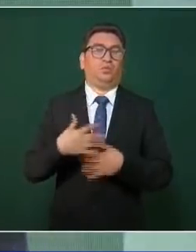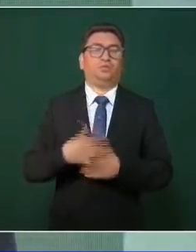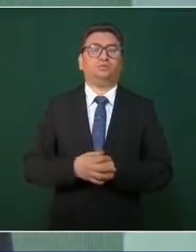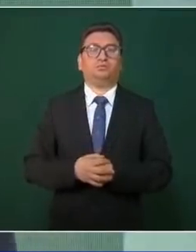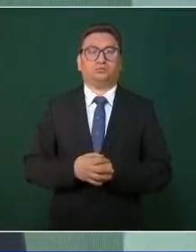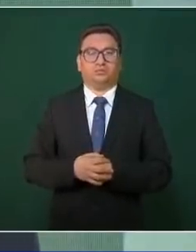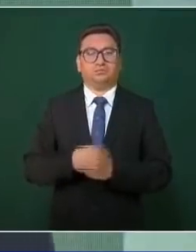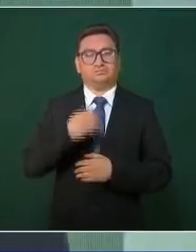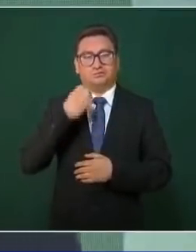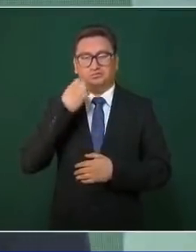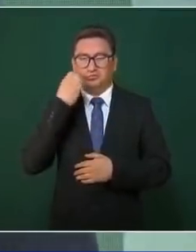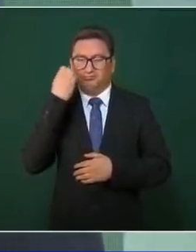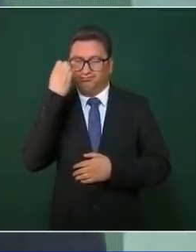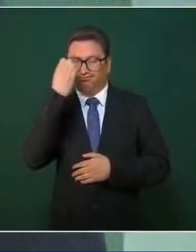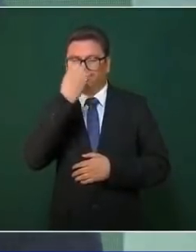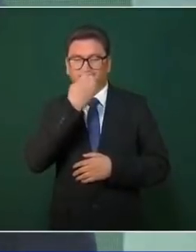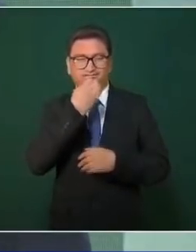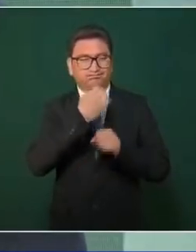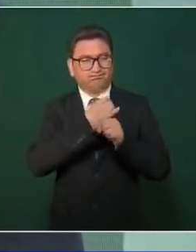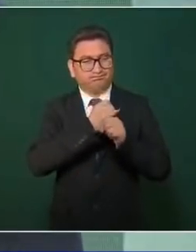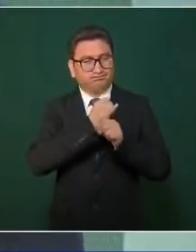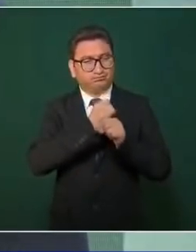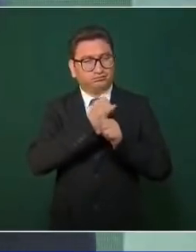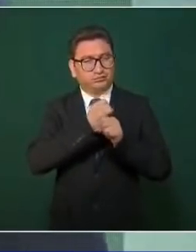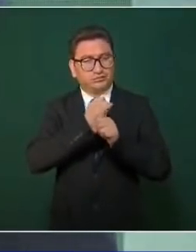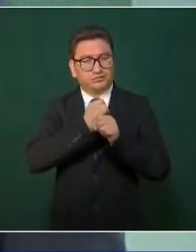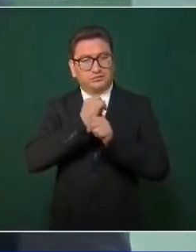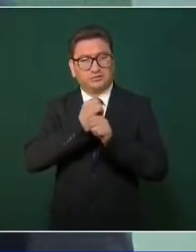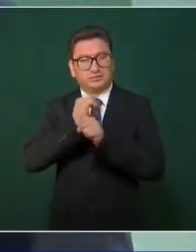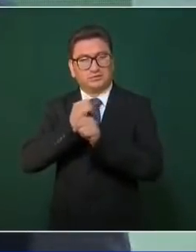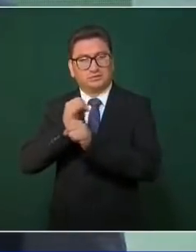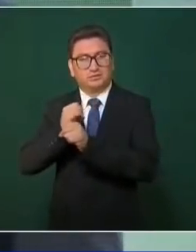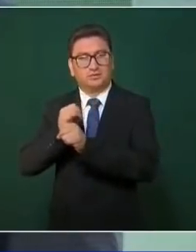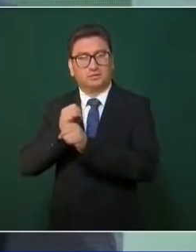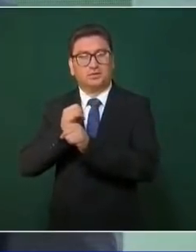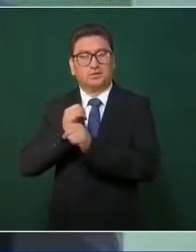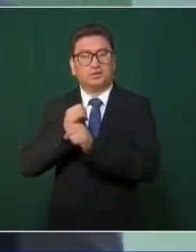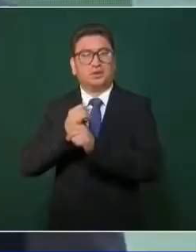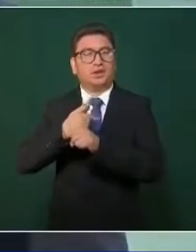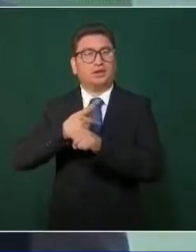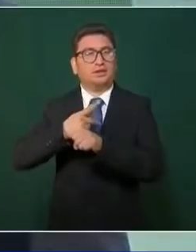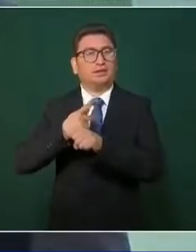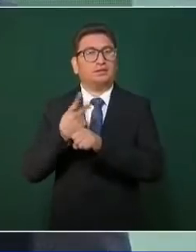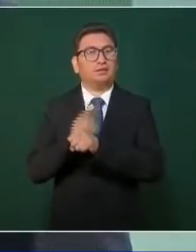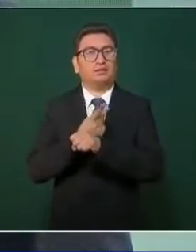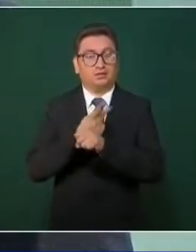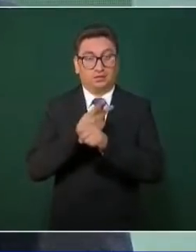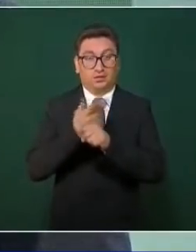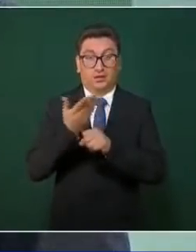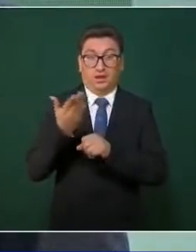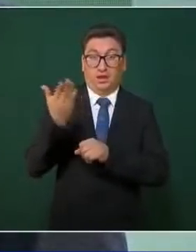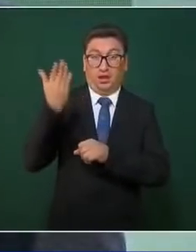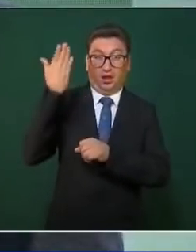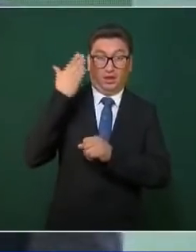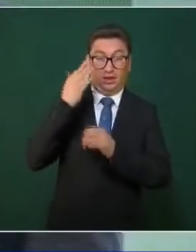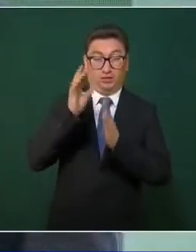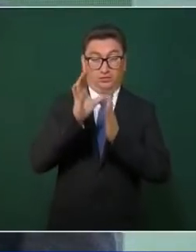hacer un estudio de todos los cambios que le hicieron a la Constitución